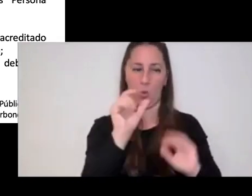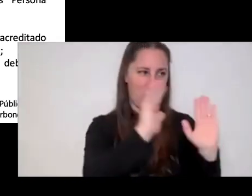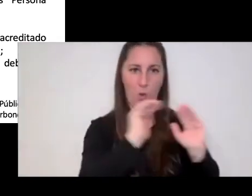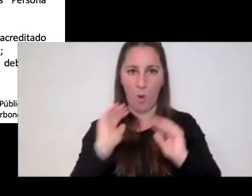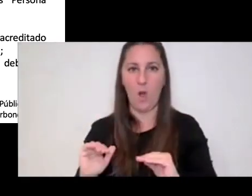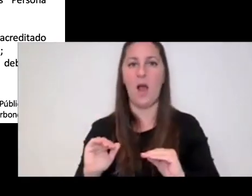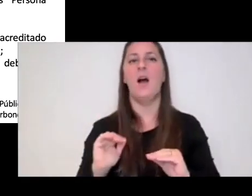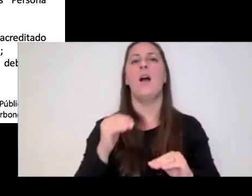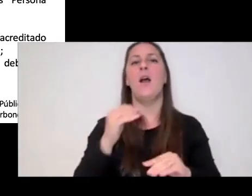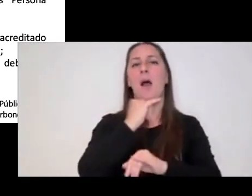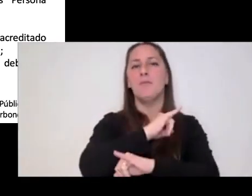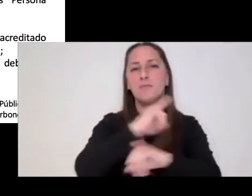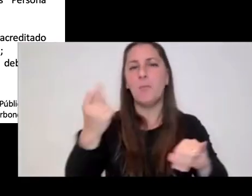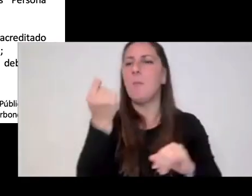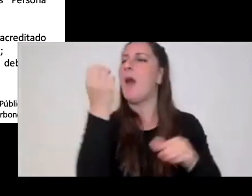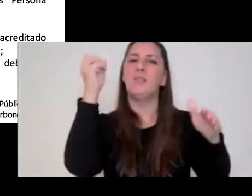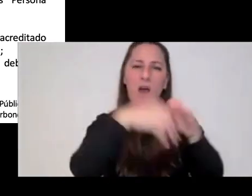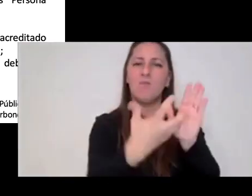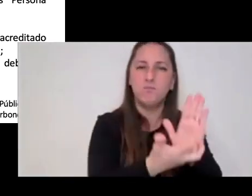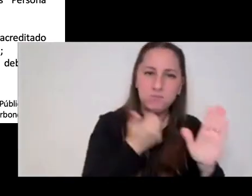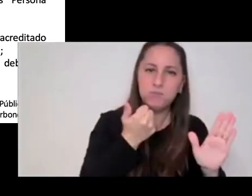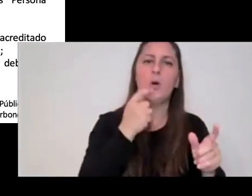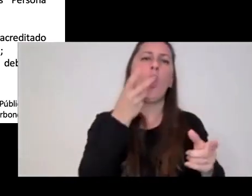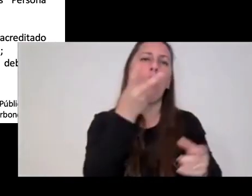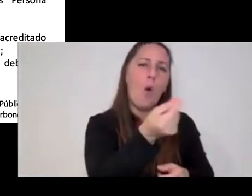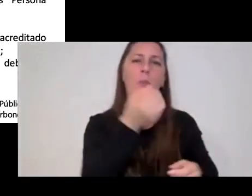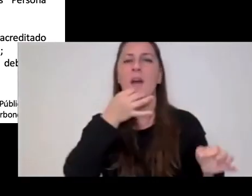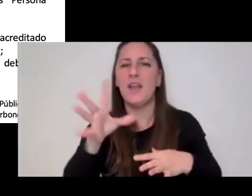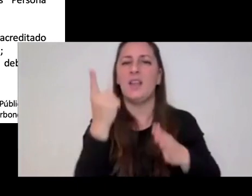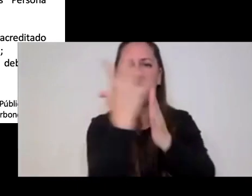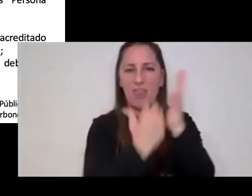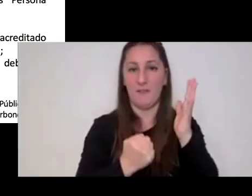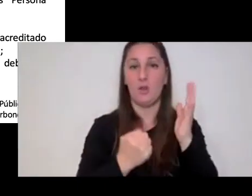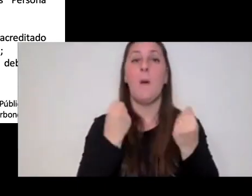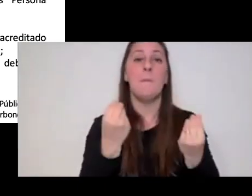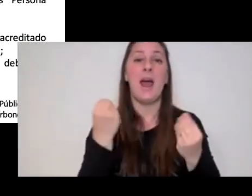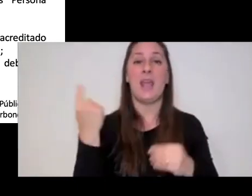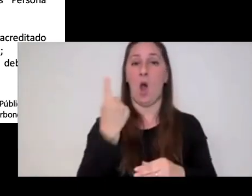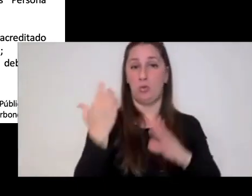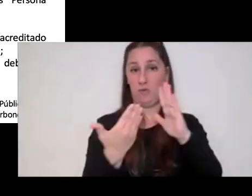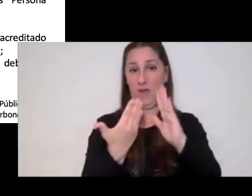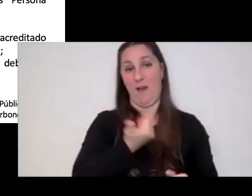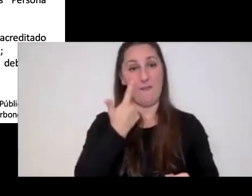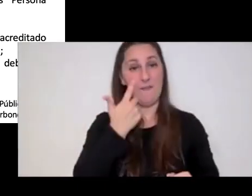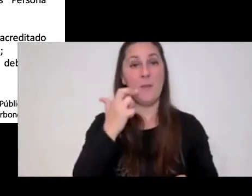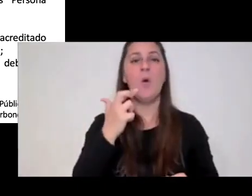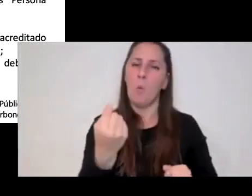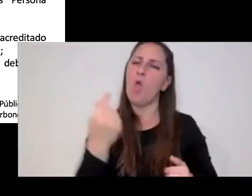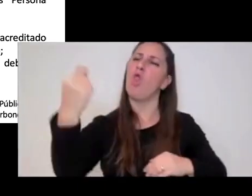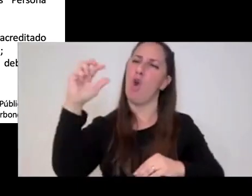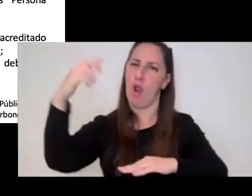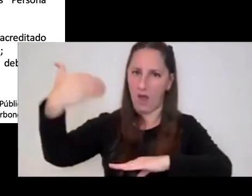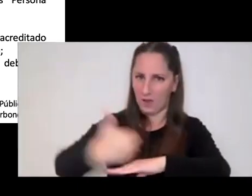fondos acreditados, las conversiones realizadas, los fondos debitados, para que la autoridad fiscal pueda ligar, bueno, entraron tantos dólares, se hizo tal